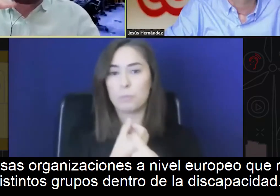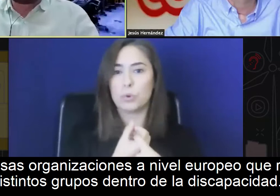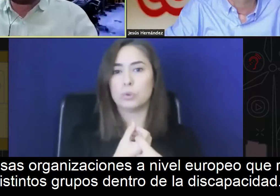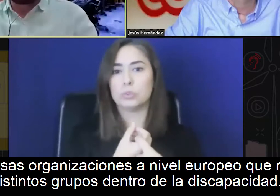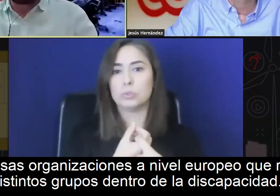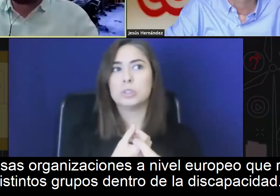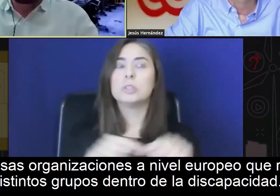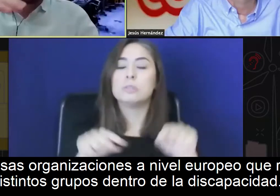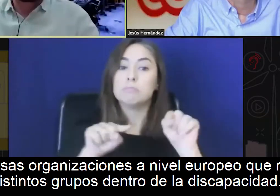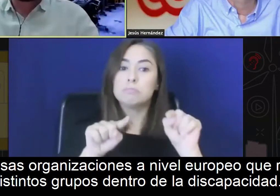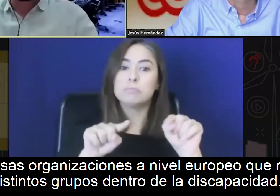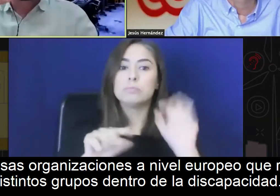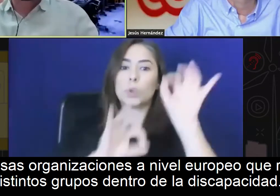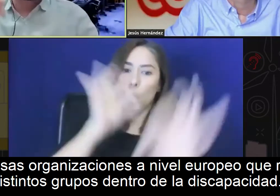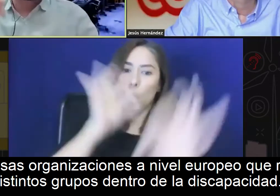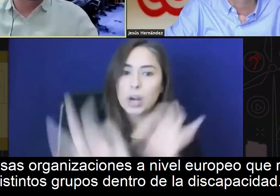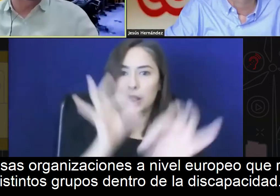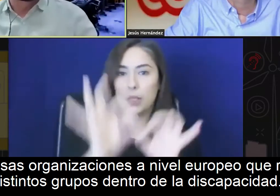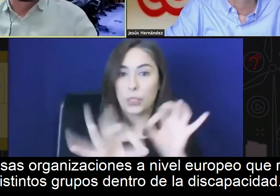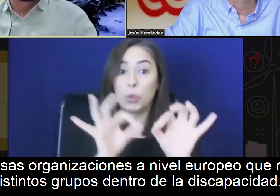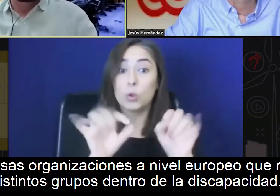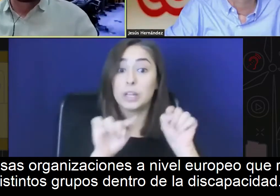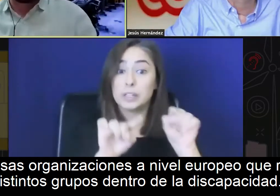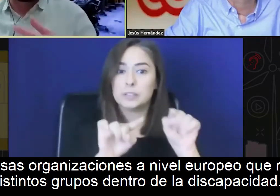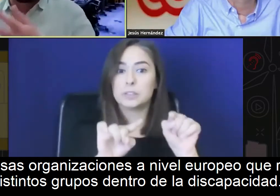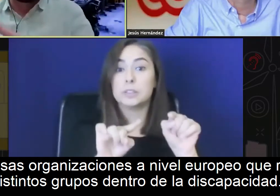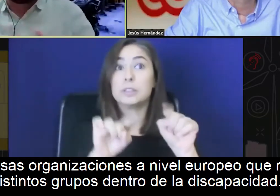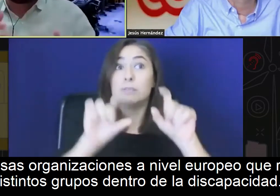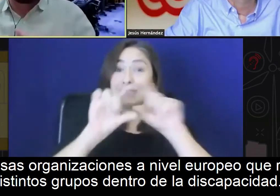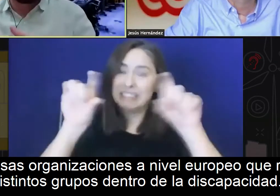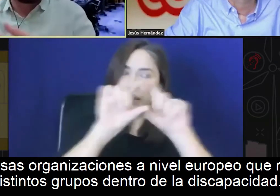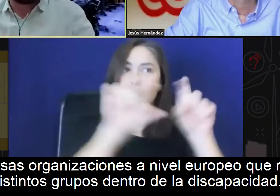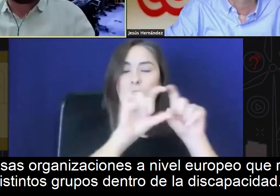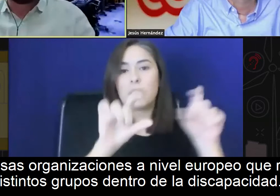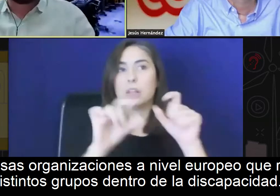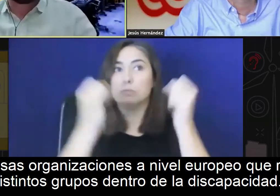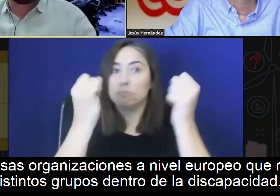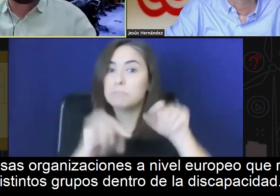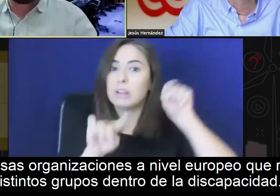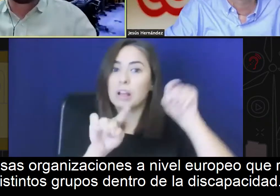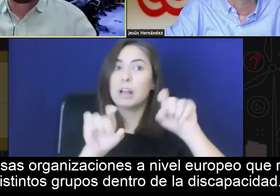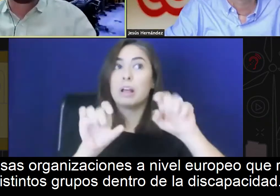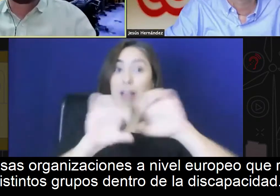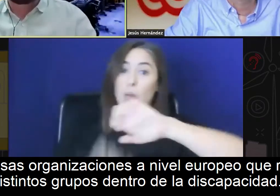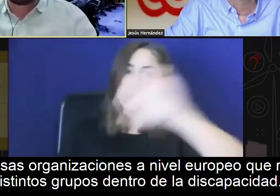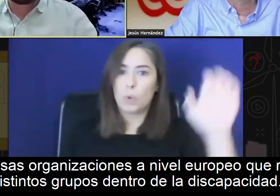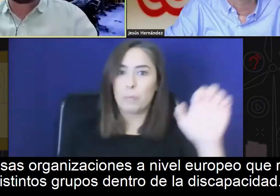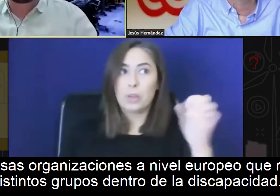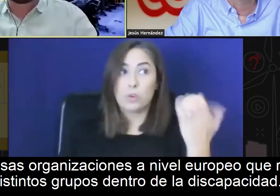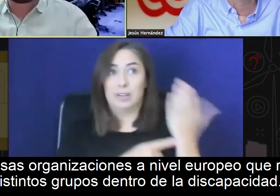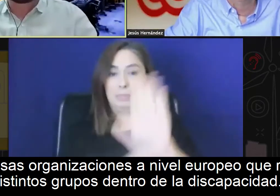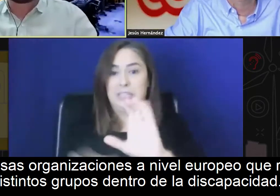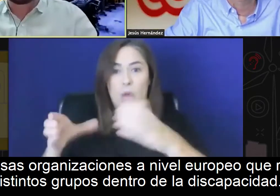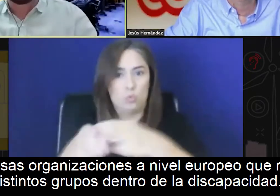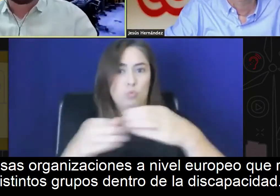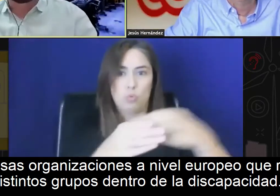son esas organizaciones a nivel europeo que representan los distintos grupos dentro de la